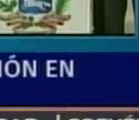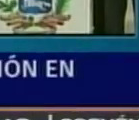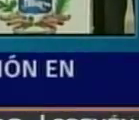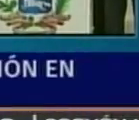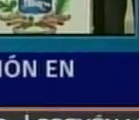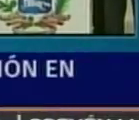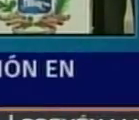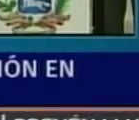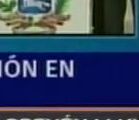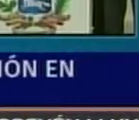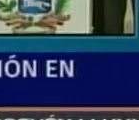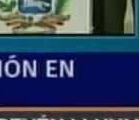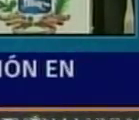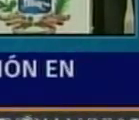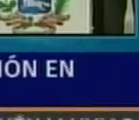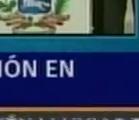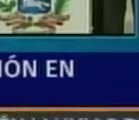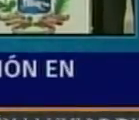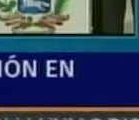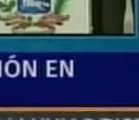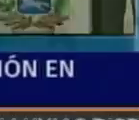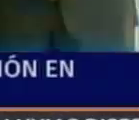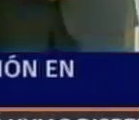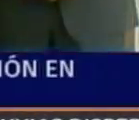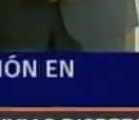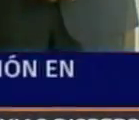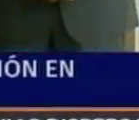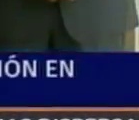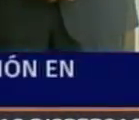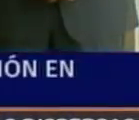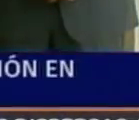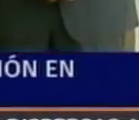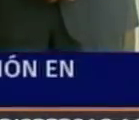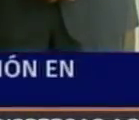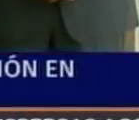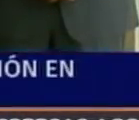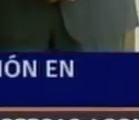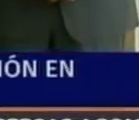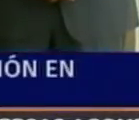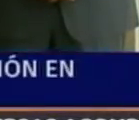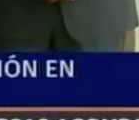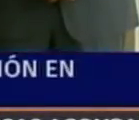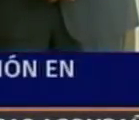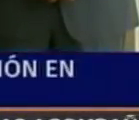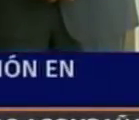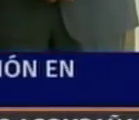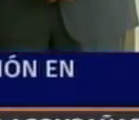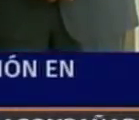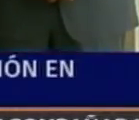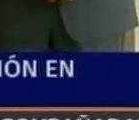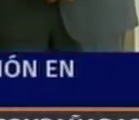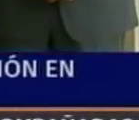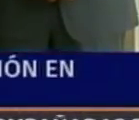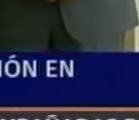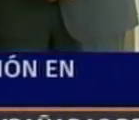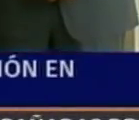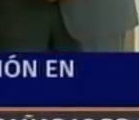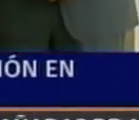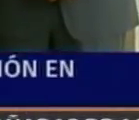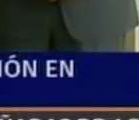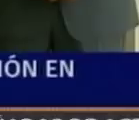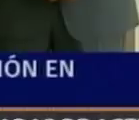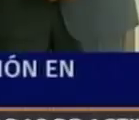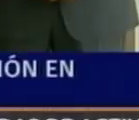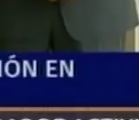este encuentro y la firma de este nuevo convenio, para profundizar, para repotenciar la